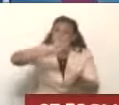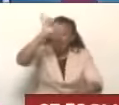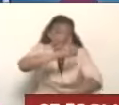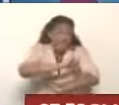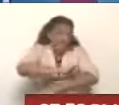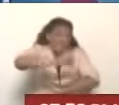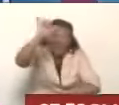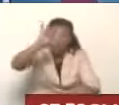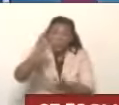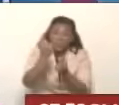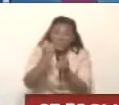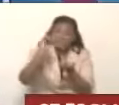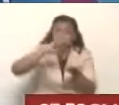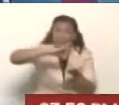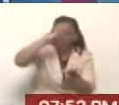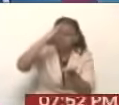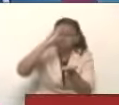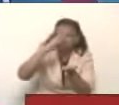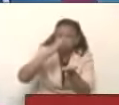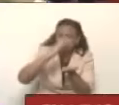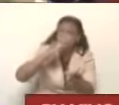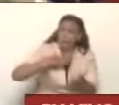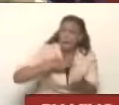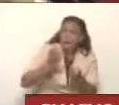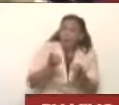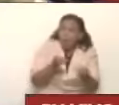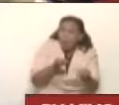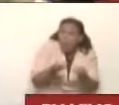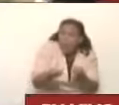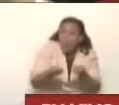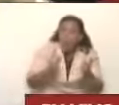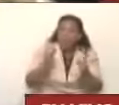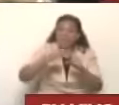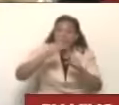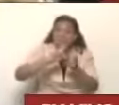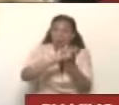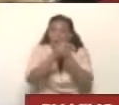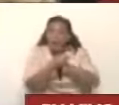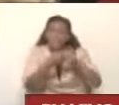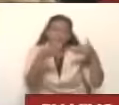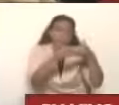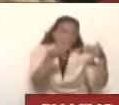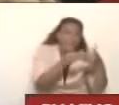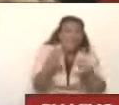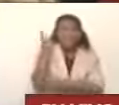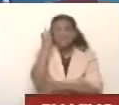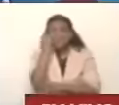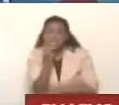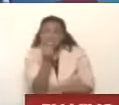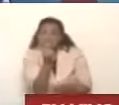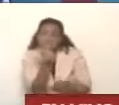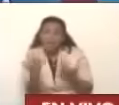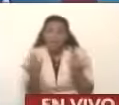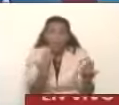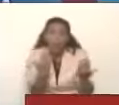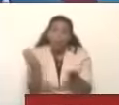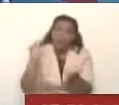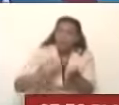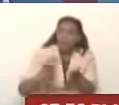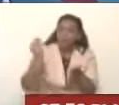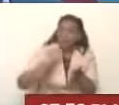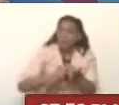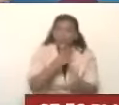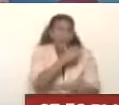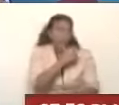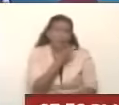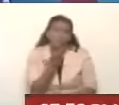de la estabilidad del sistema cambiario y del tipo de cambio, y a tener un poquito de ingresos otra vez churupitos porque no teníamos.